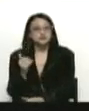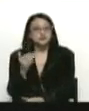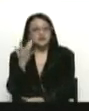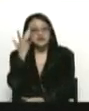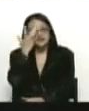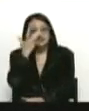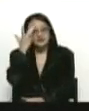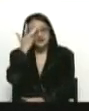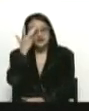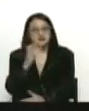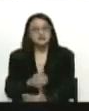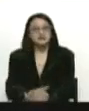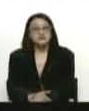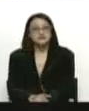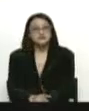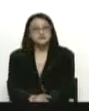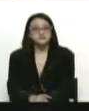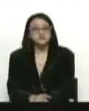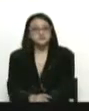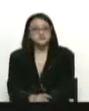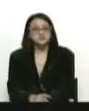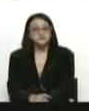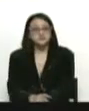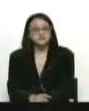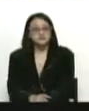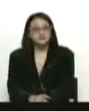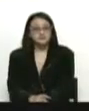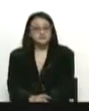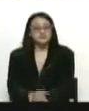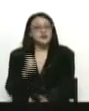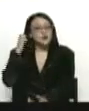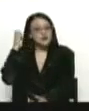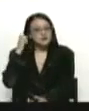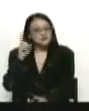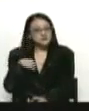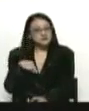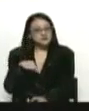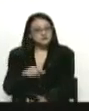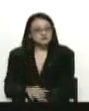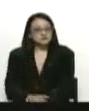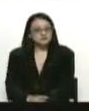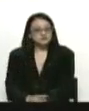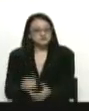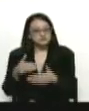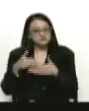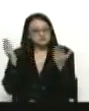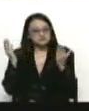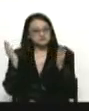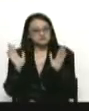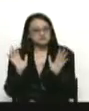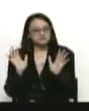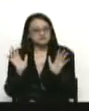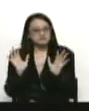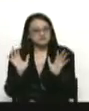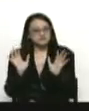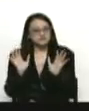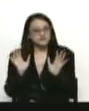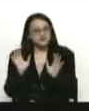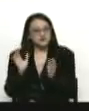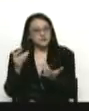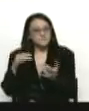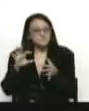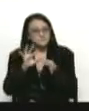India, y bueno, en general, con Europa. Se han ido rompiendo amarras de dependencia que